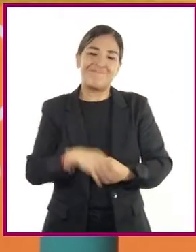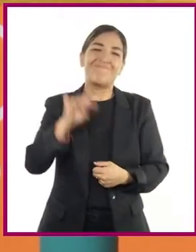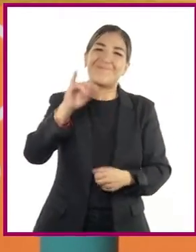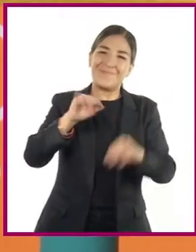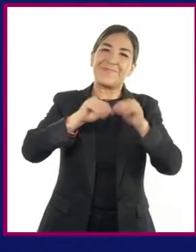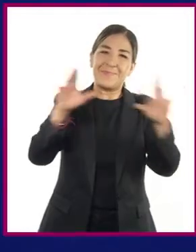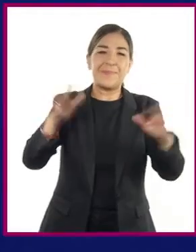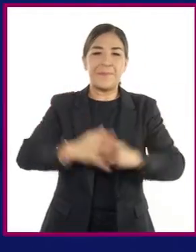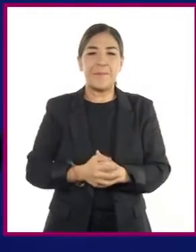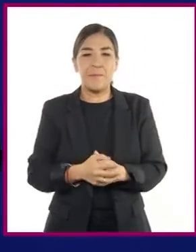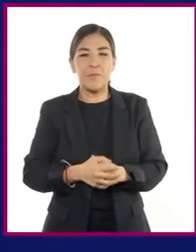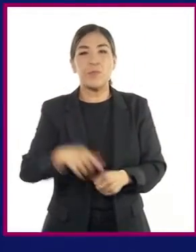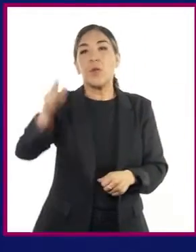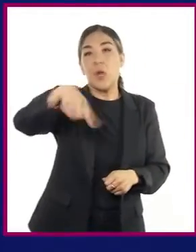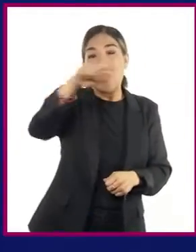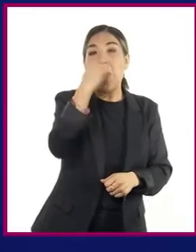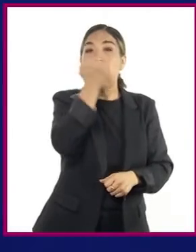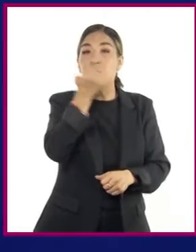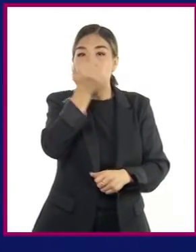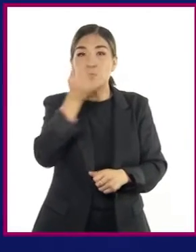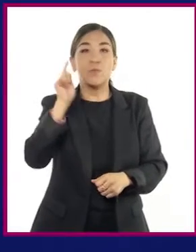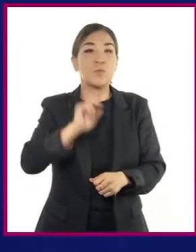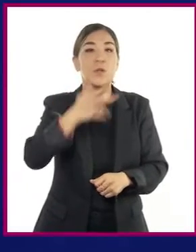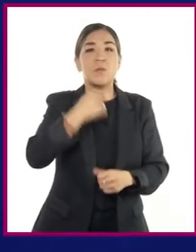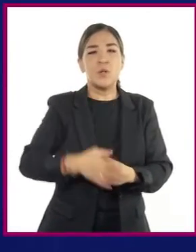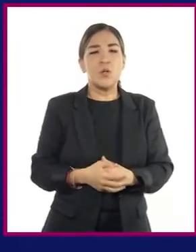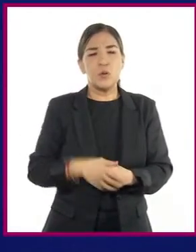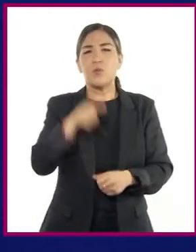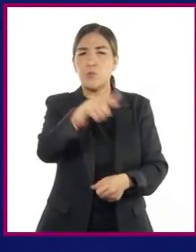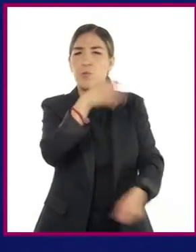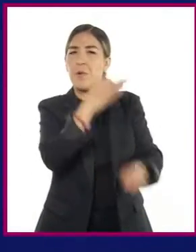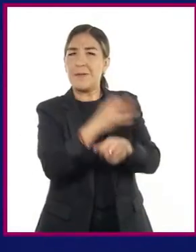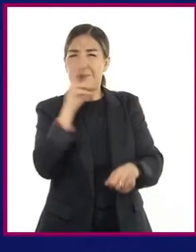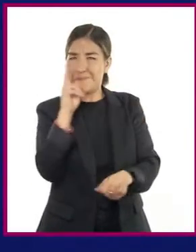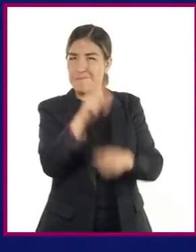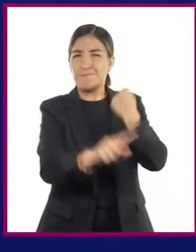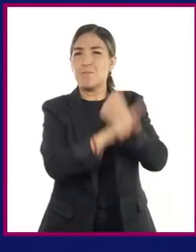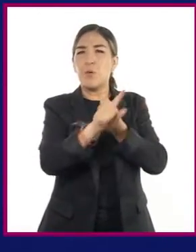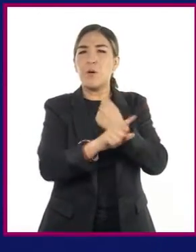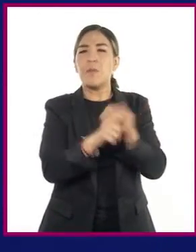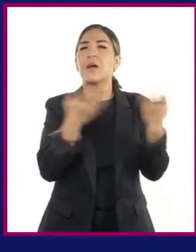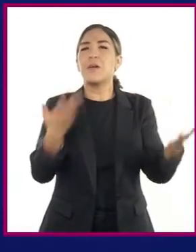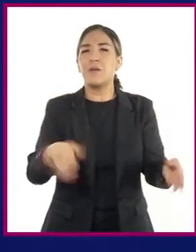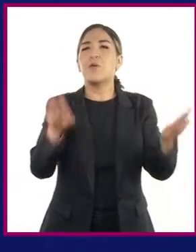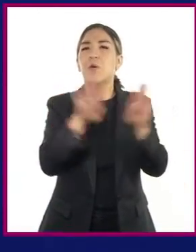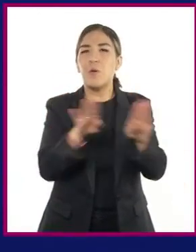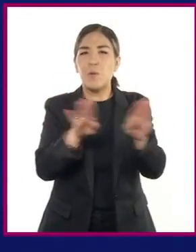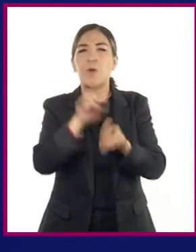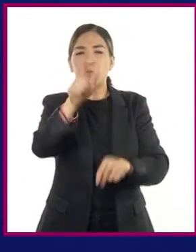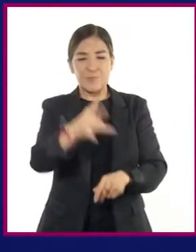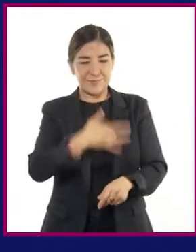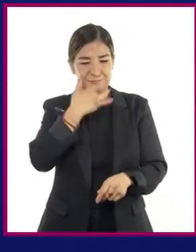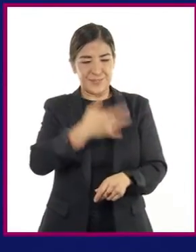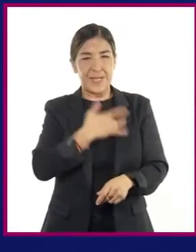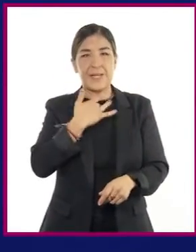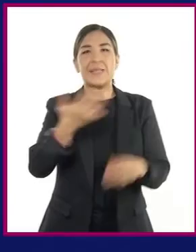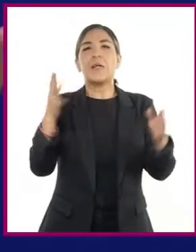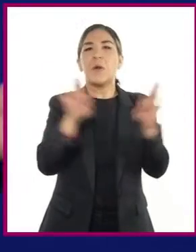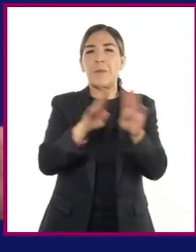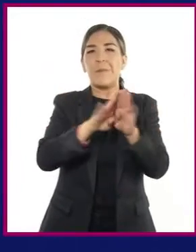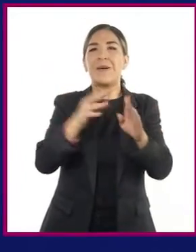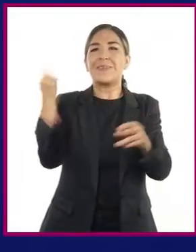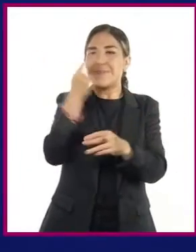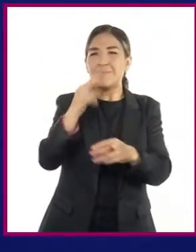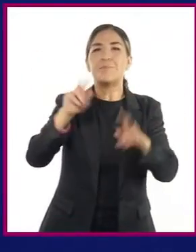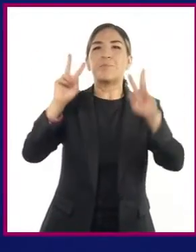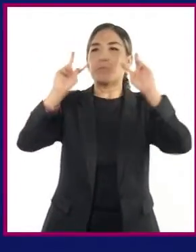¿Y ustedes, alumnas y alumnos, cómo ven este problema? ¿Qué les ayuda a sentirse escuchados y seguros